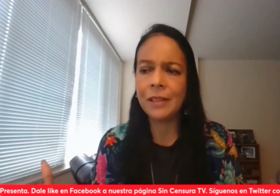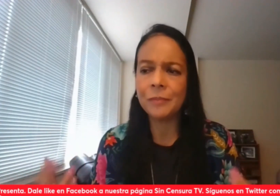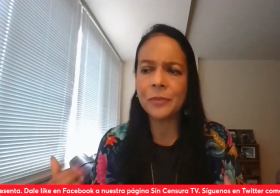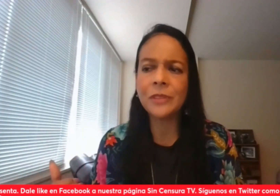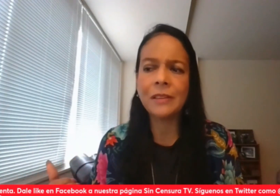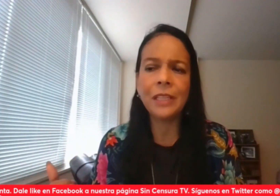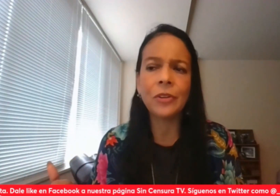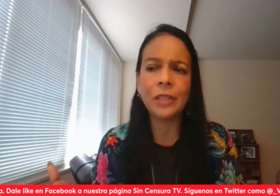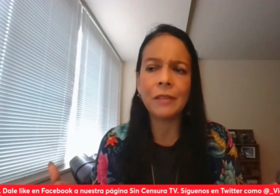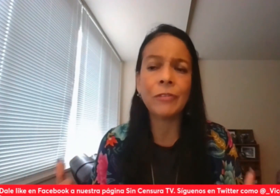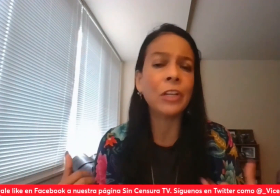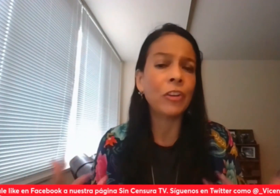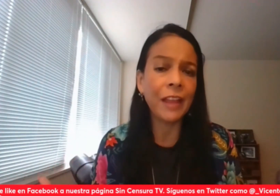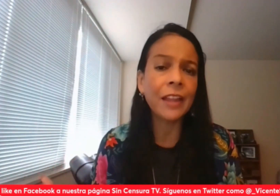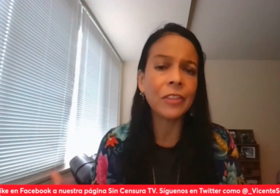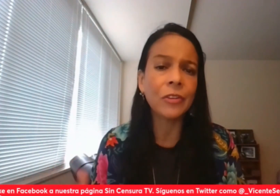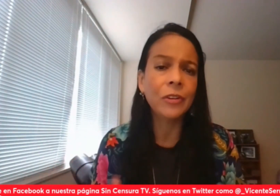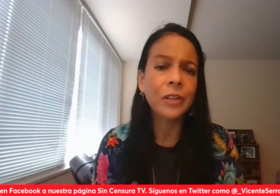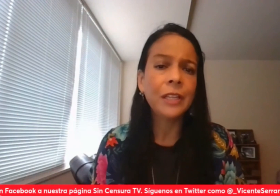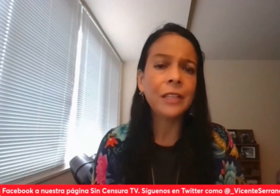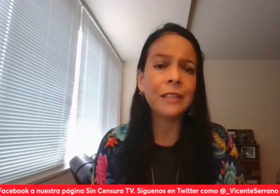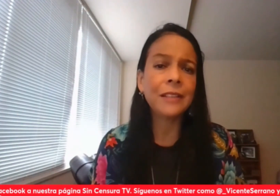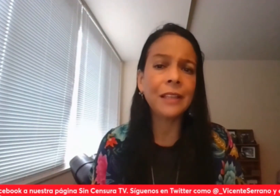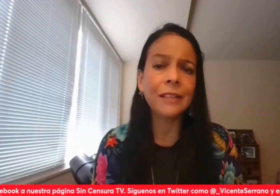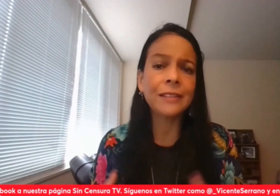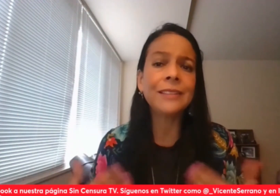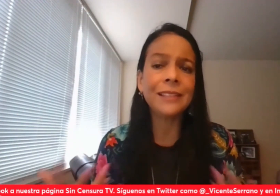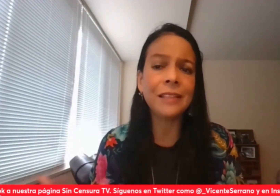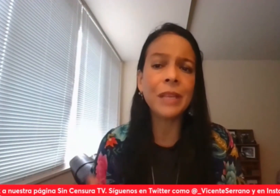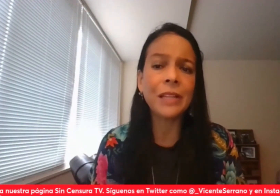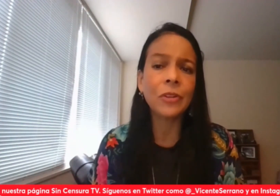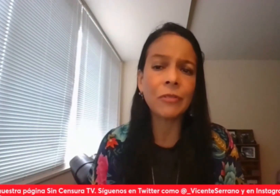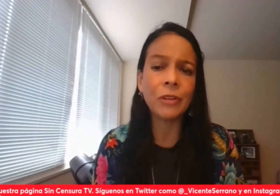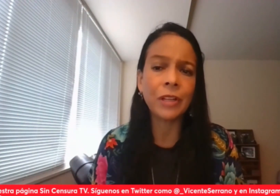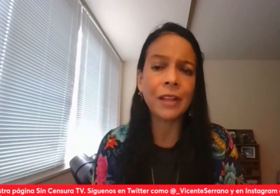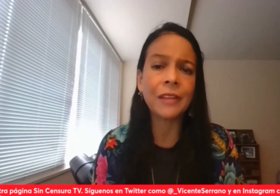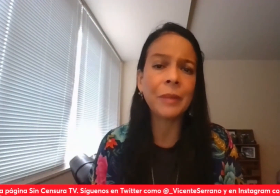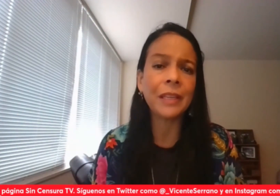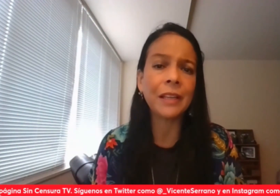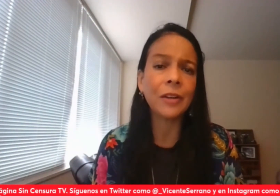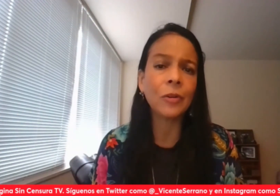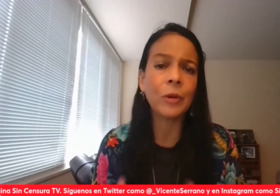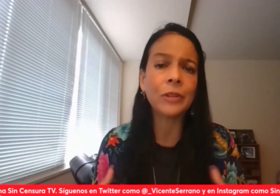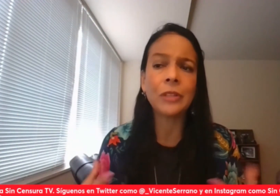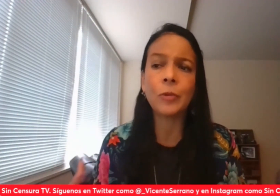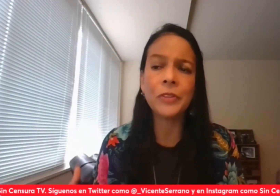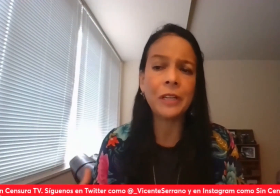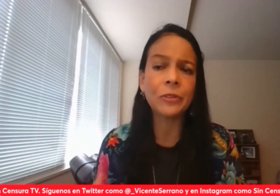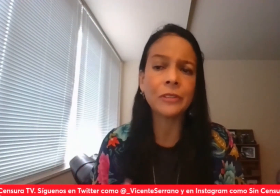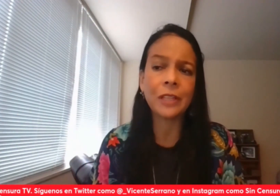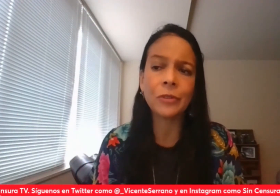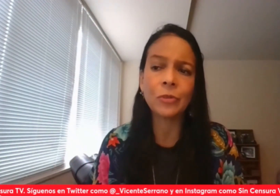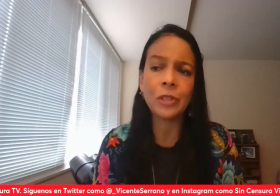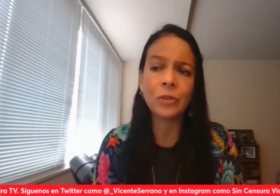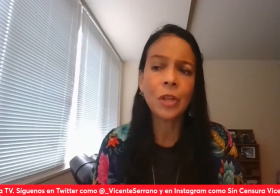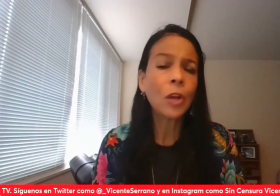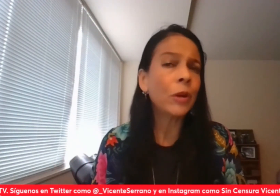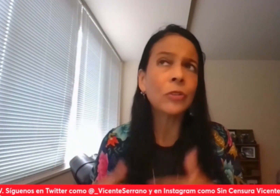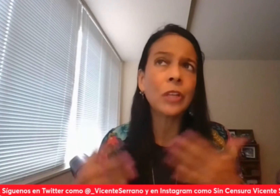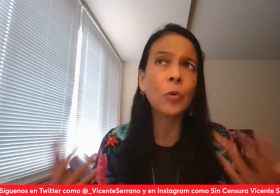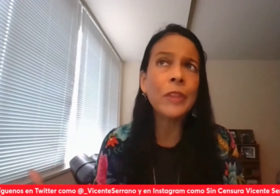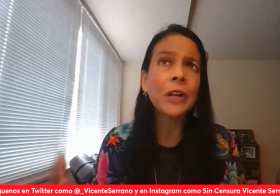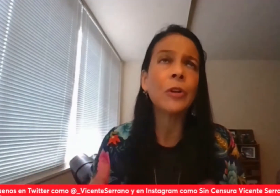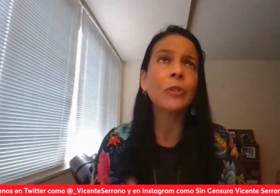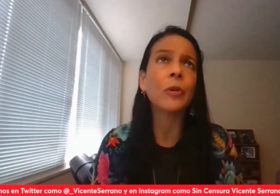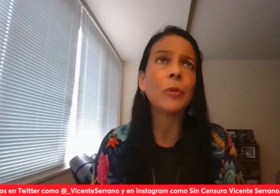obviamente de un sentido de inferioridad, ¿no?, de este sentimiento de inferioridad del mexicano cuando se encuentra en los Estados Unidos, cuando